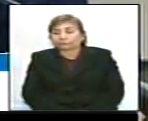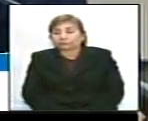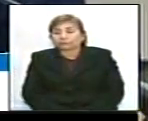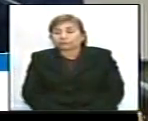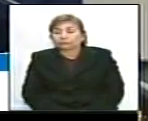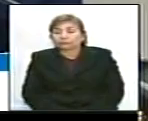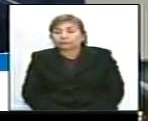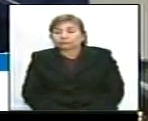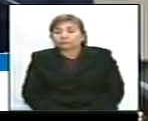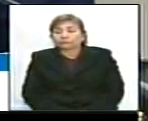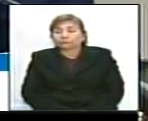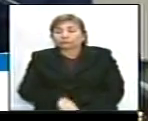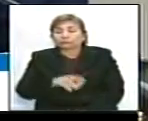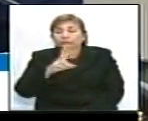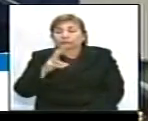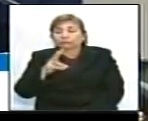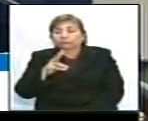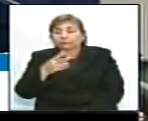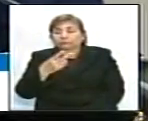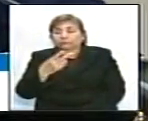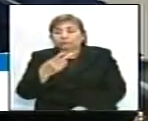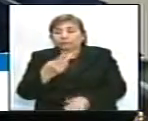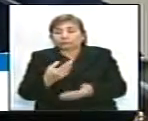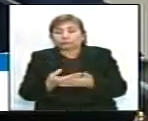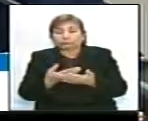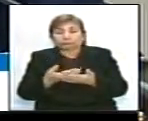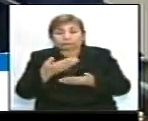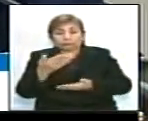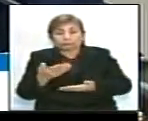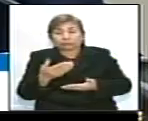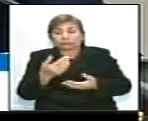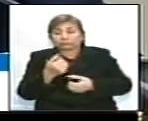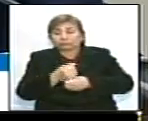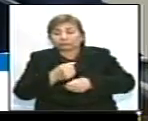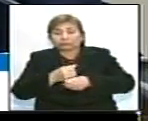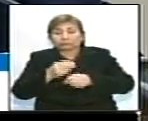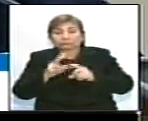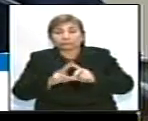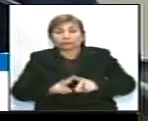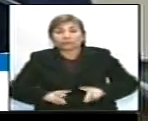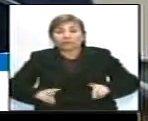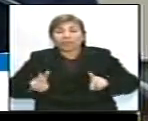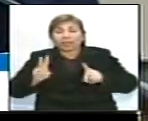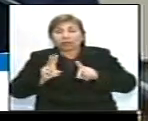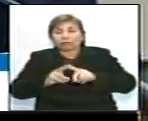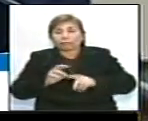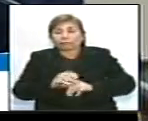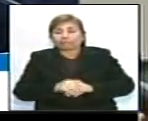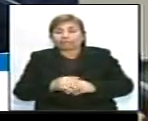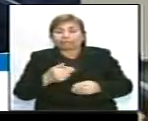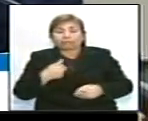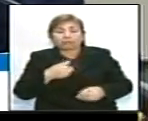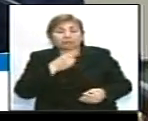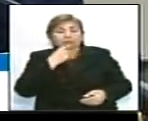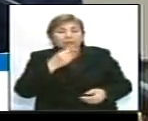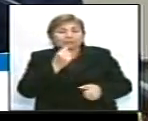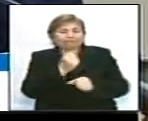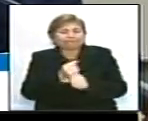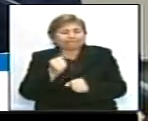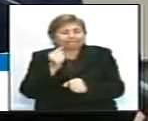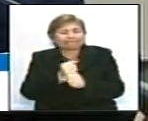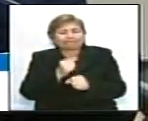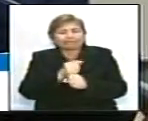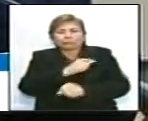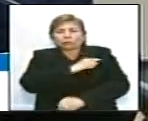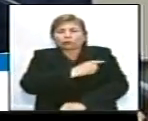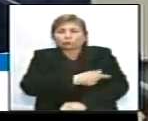Sobre el segundo punto, que es el tema de recuperación de bosques degradados y puesta en valor, estamos trabajando fuertemente